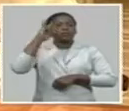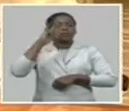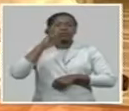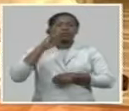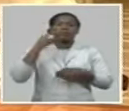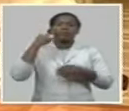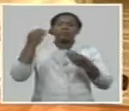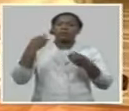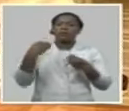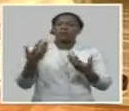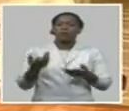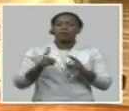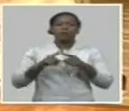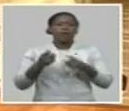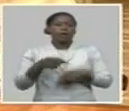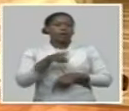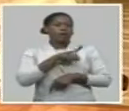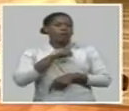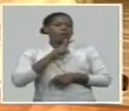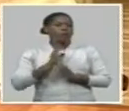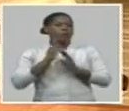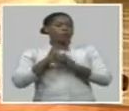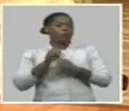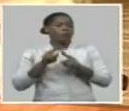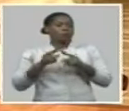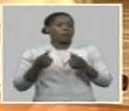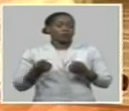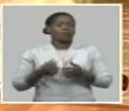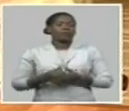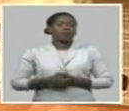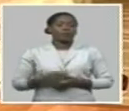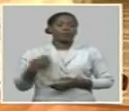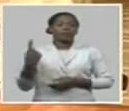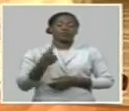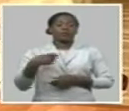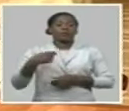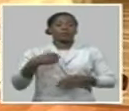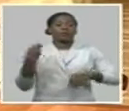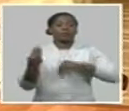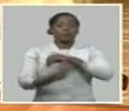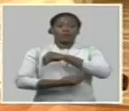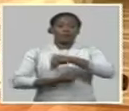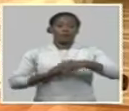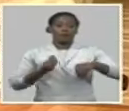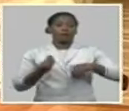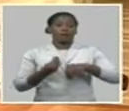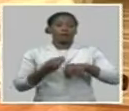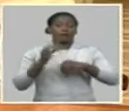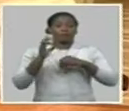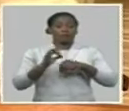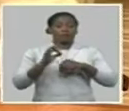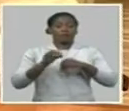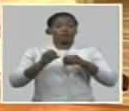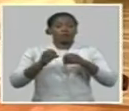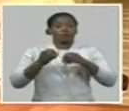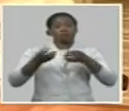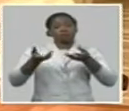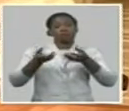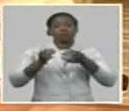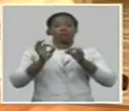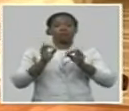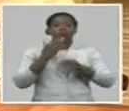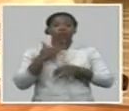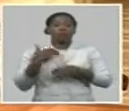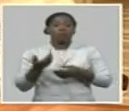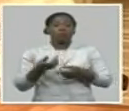correspondía o sea que son consultas hemos tenido que cambiar el sistema y hoy se han